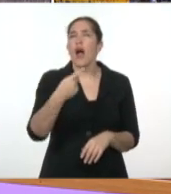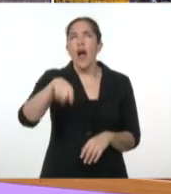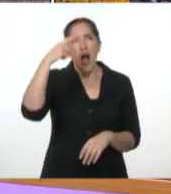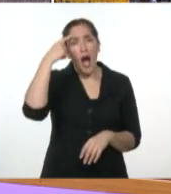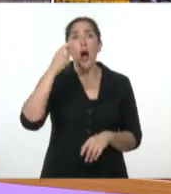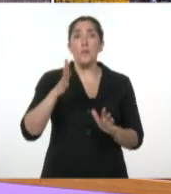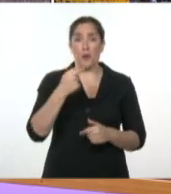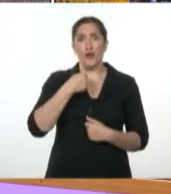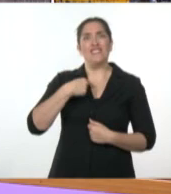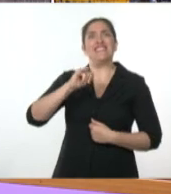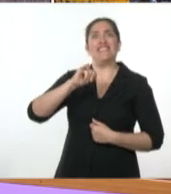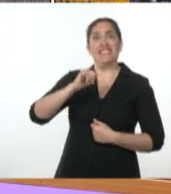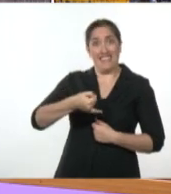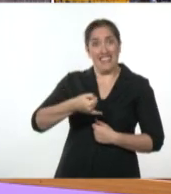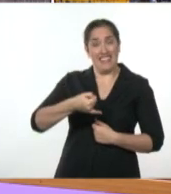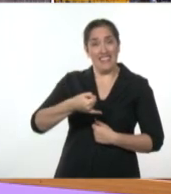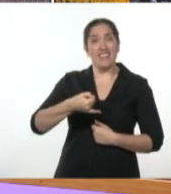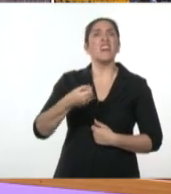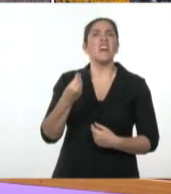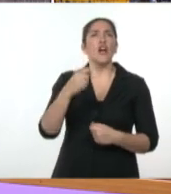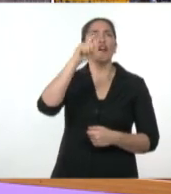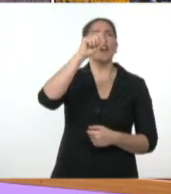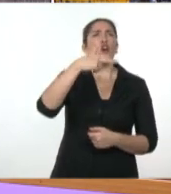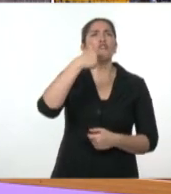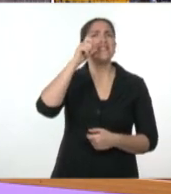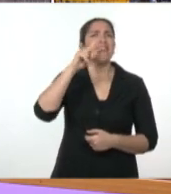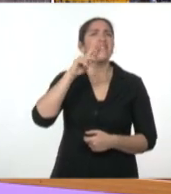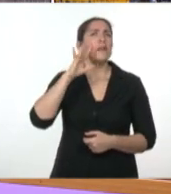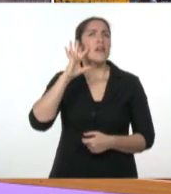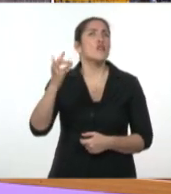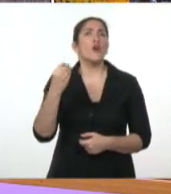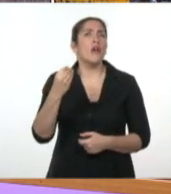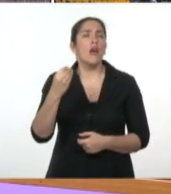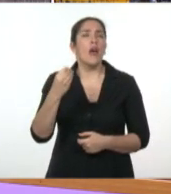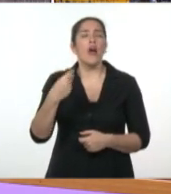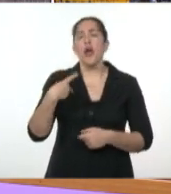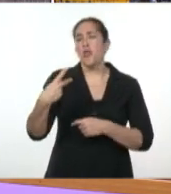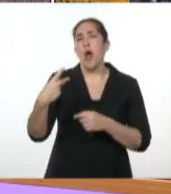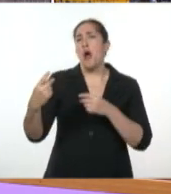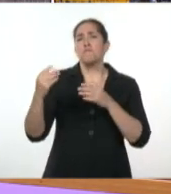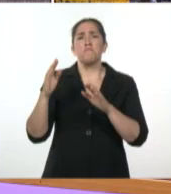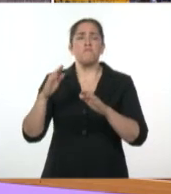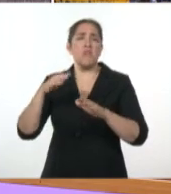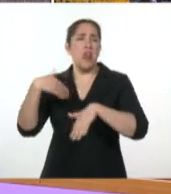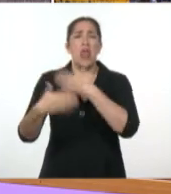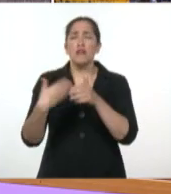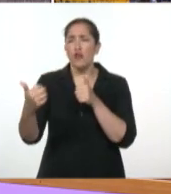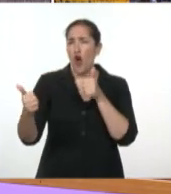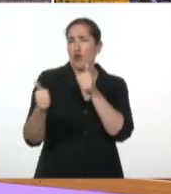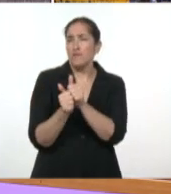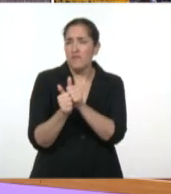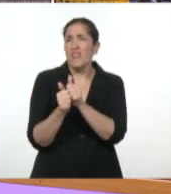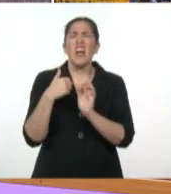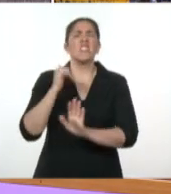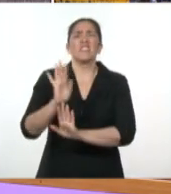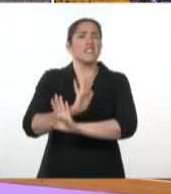sí, el consentimiento, el concepto de consentimiento nos dice que en cualquier momento del encuentro sexoafectivo uno puede decir ya no quiero